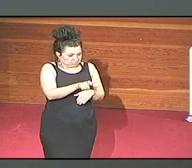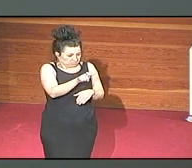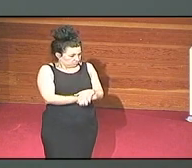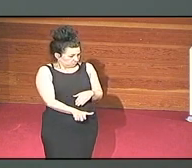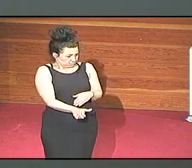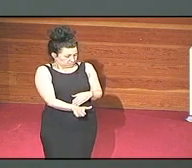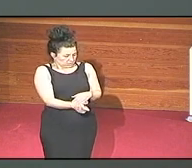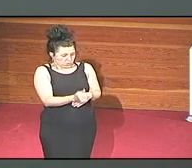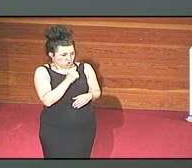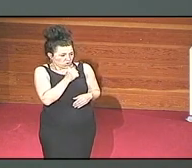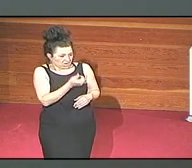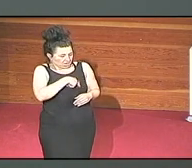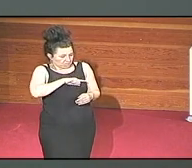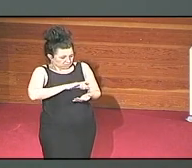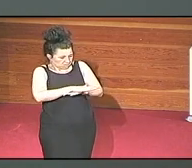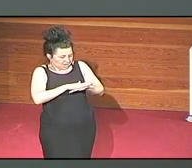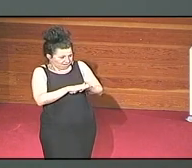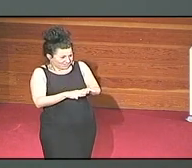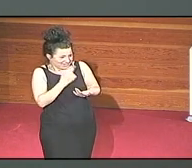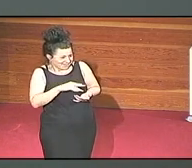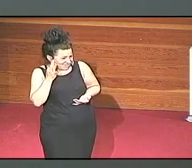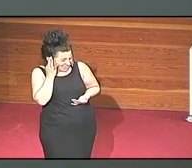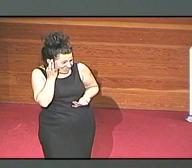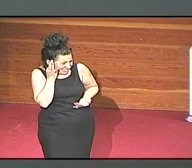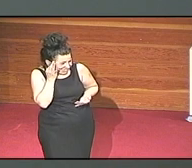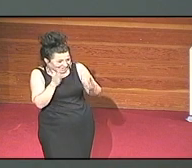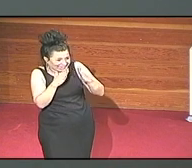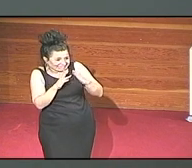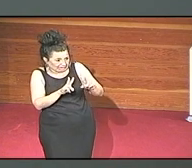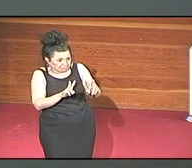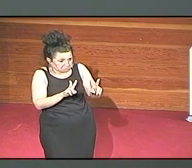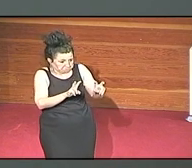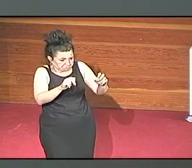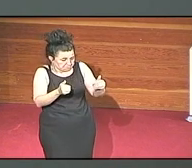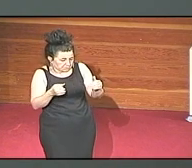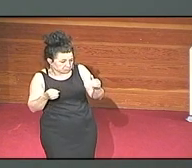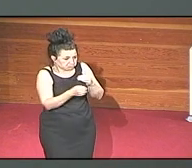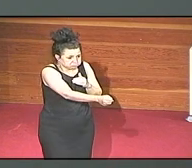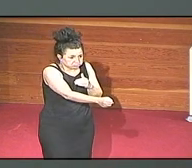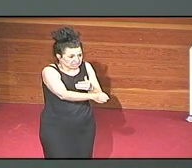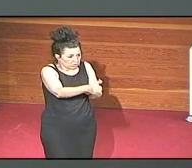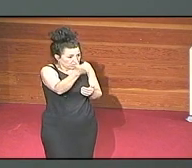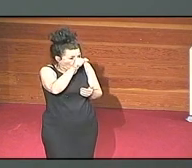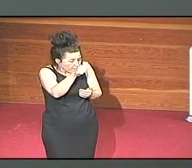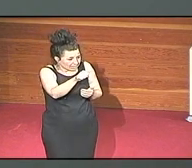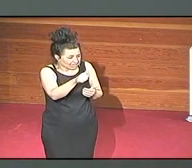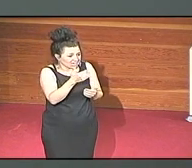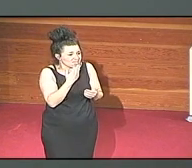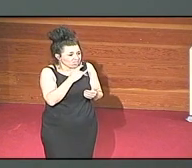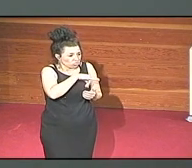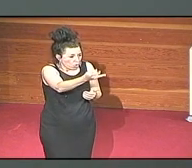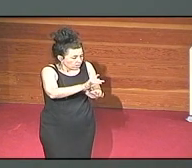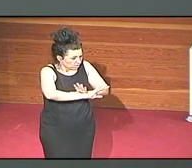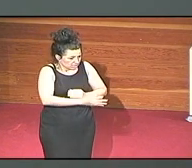hace una chica asustada era una niña que la grande meter en una casa que no tenía ni idea que era con un tipo que dobla a la edad y está asustada